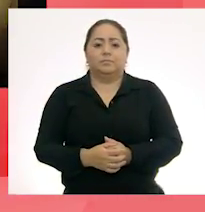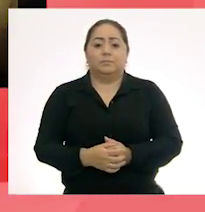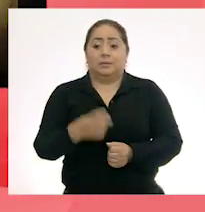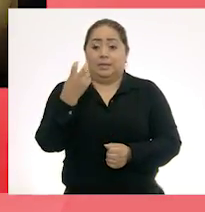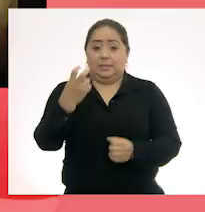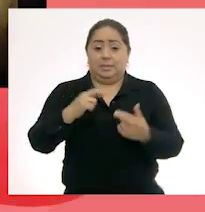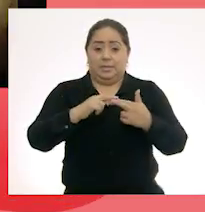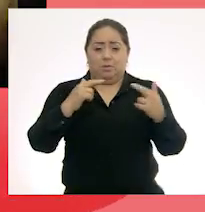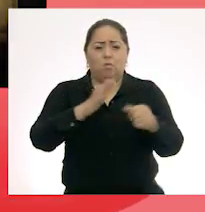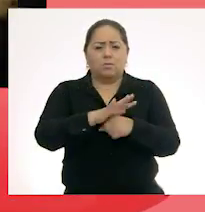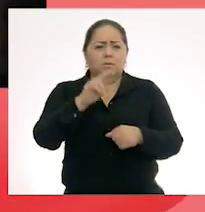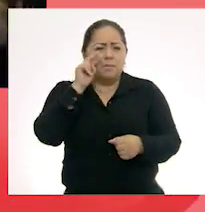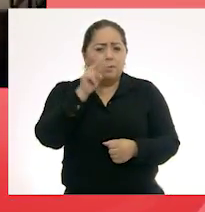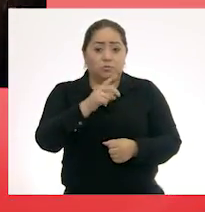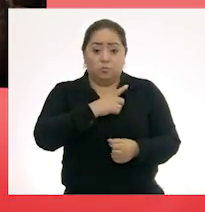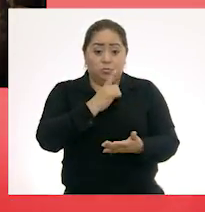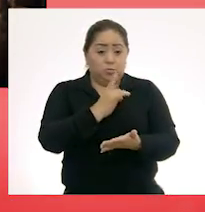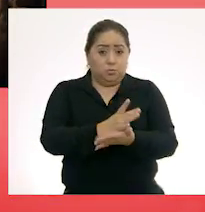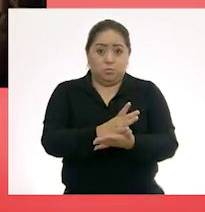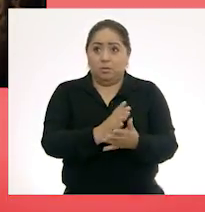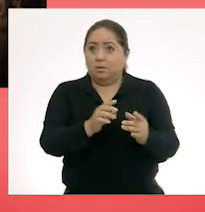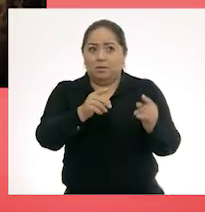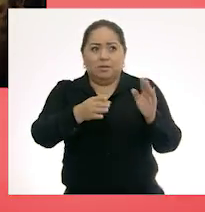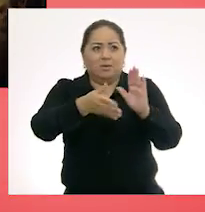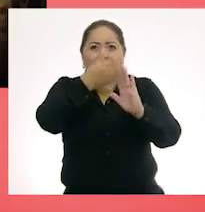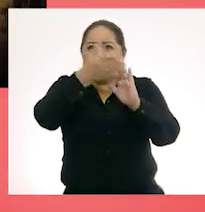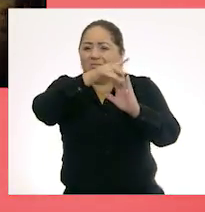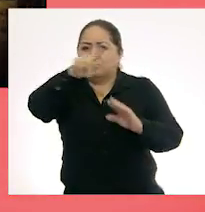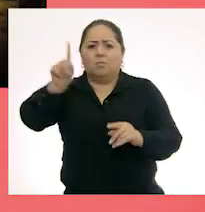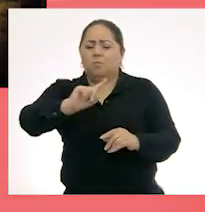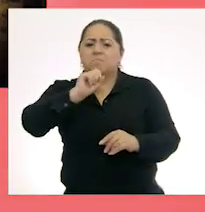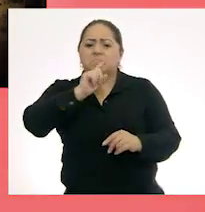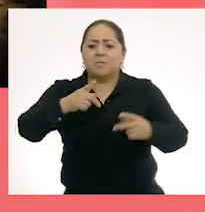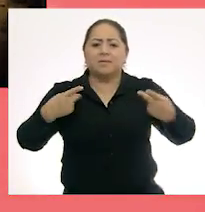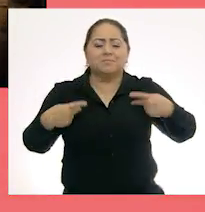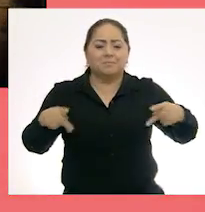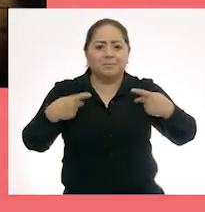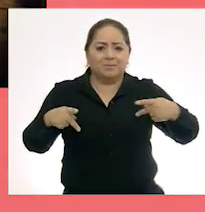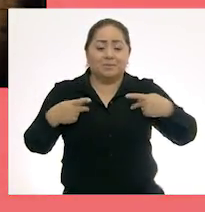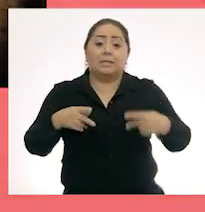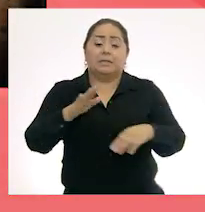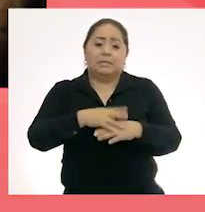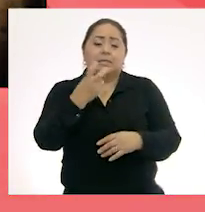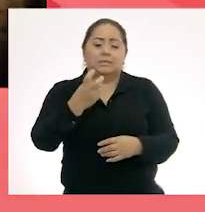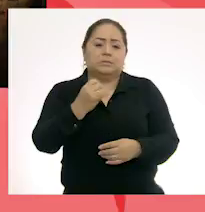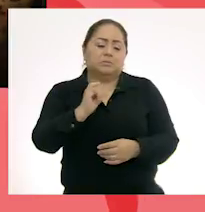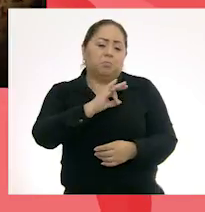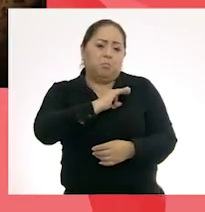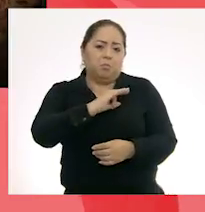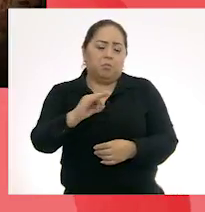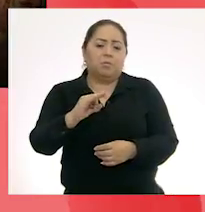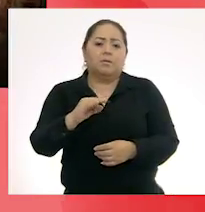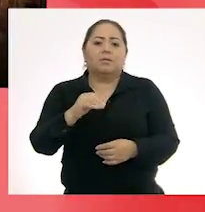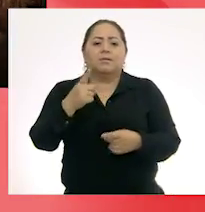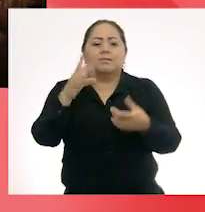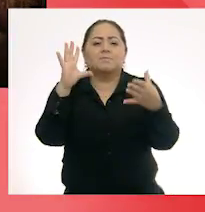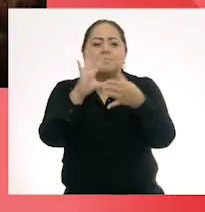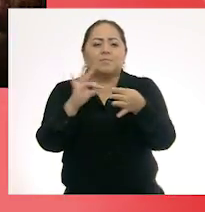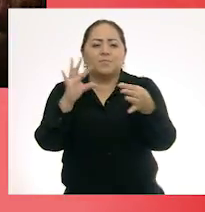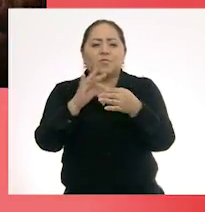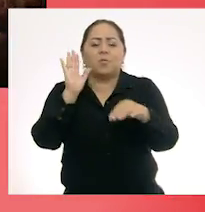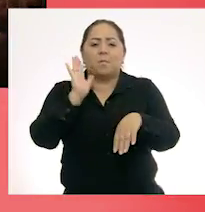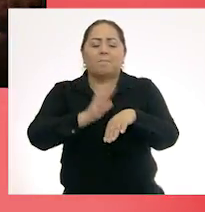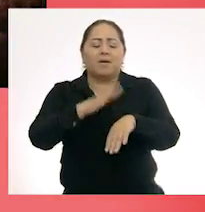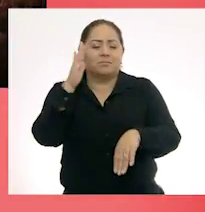Esta relación se ve no solo en sus edificios, sino también en su gente, y es eso posiblemente lo que explique de forma